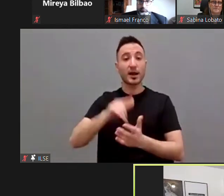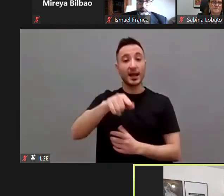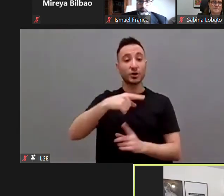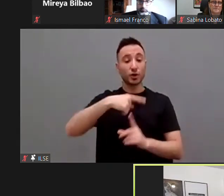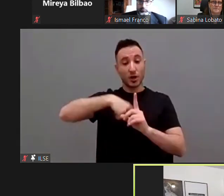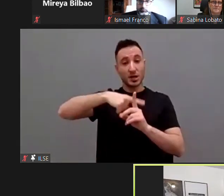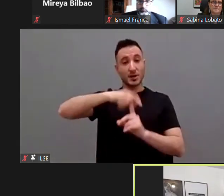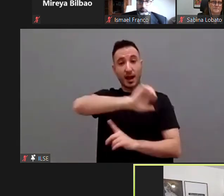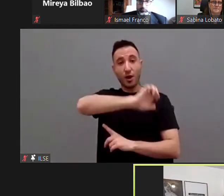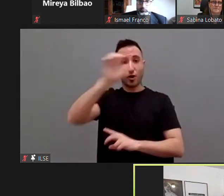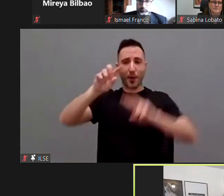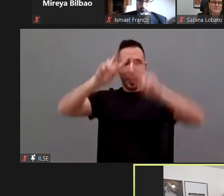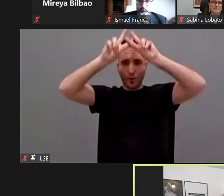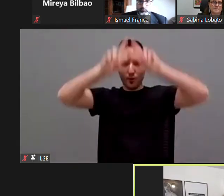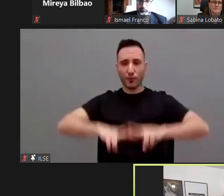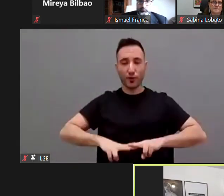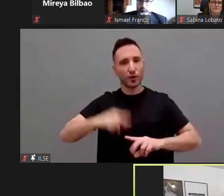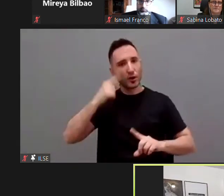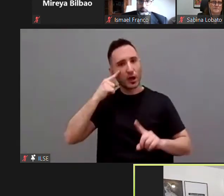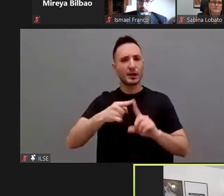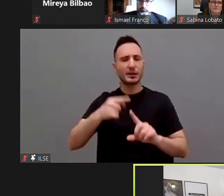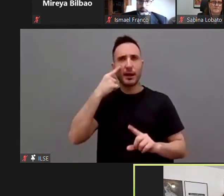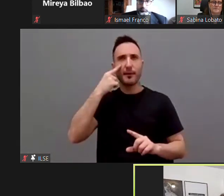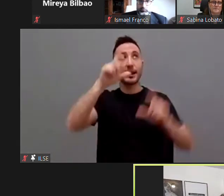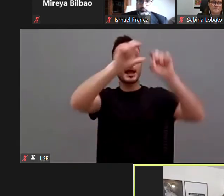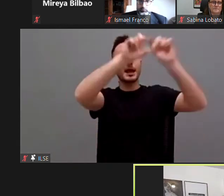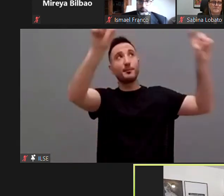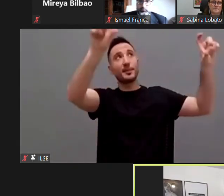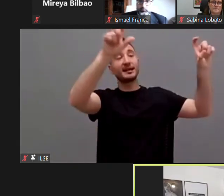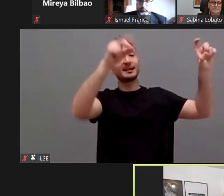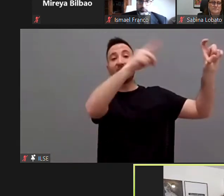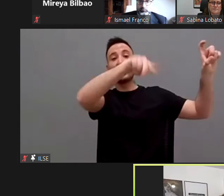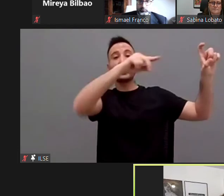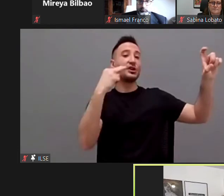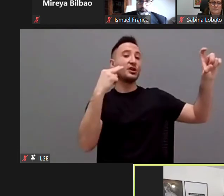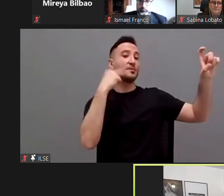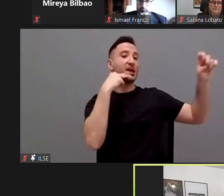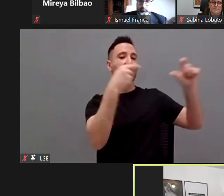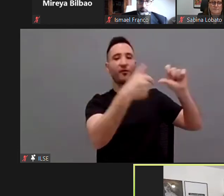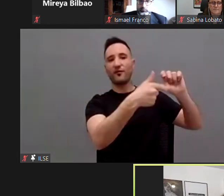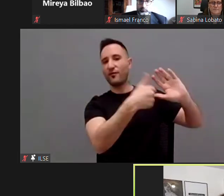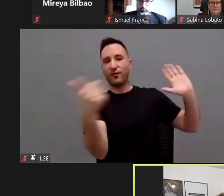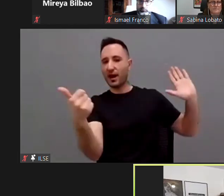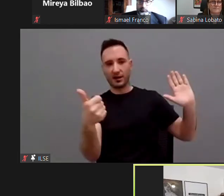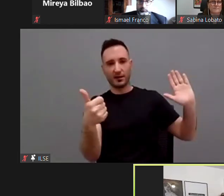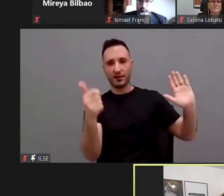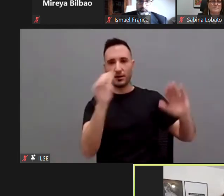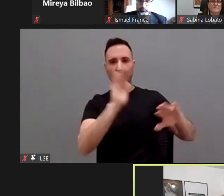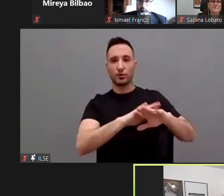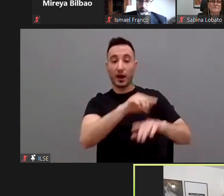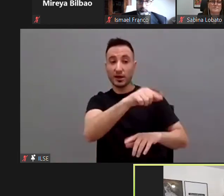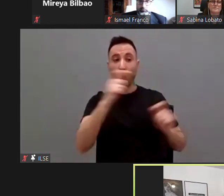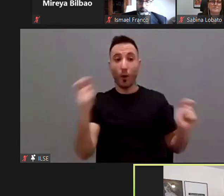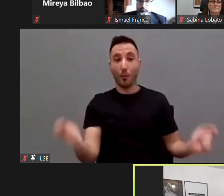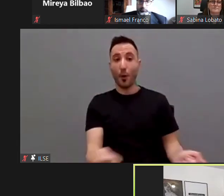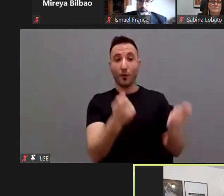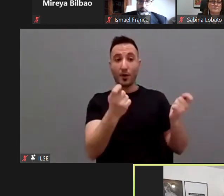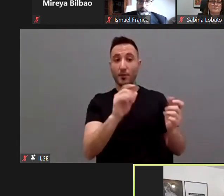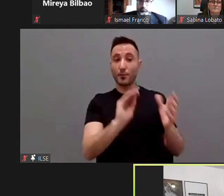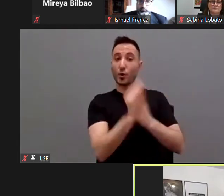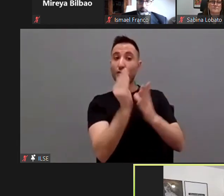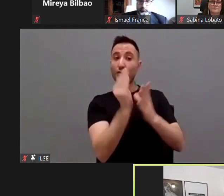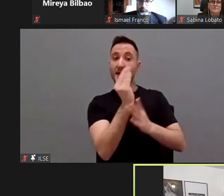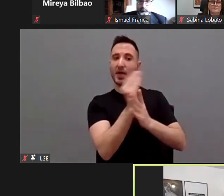teletrabajo para que veamos y quitemos ese miedo a los empresarios de que baja la productividad no baja. La productividad puede subir si lo hacemos